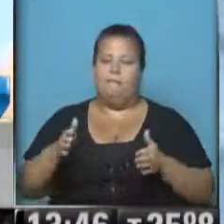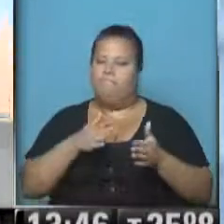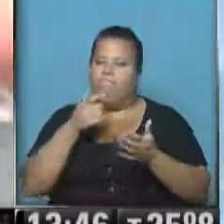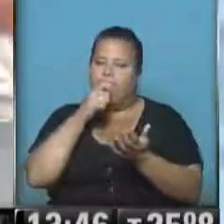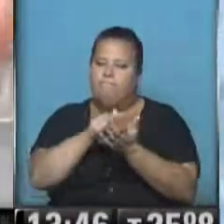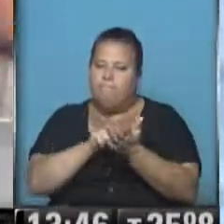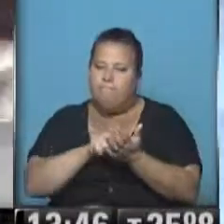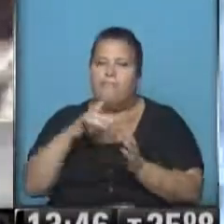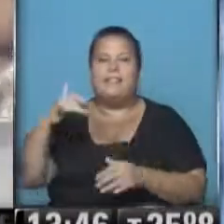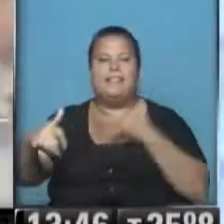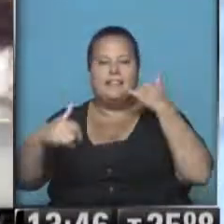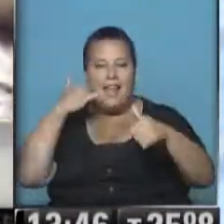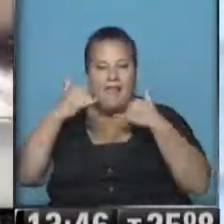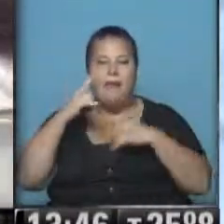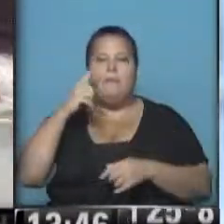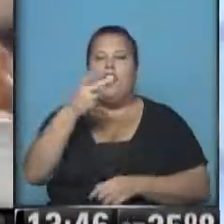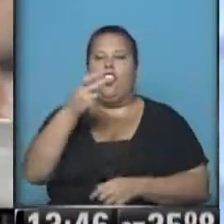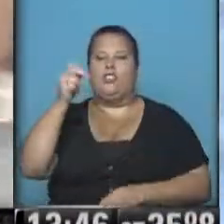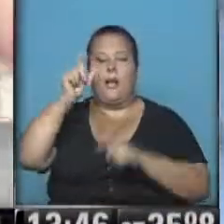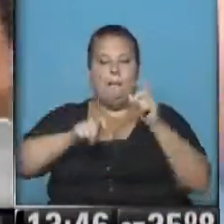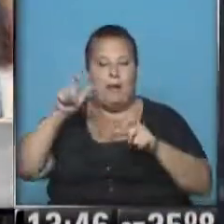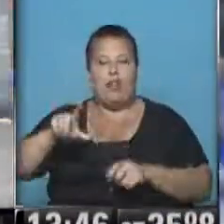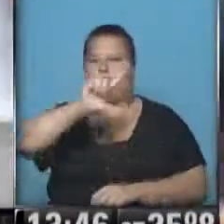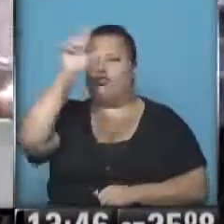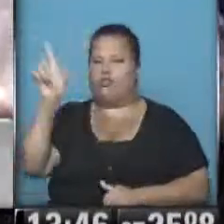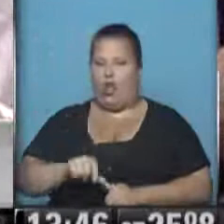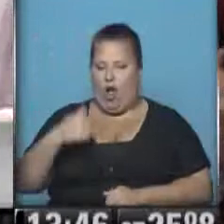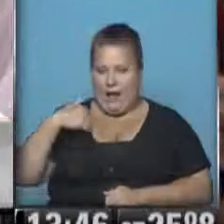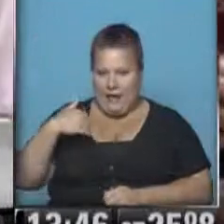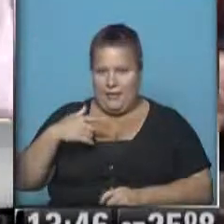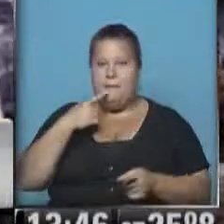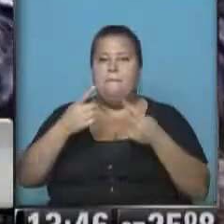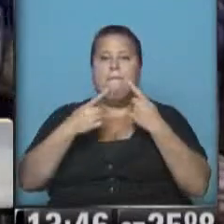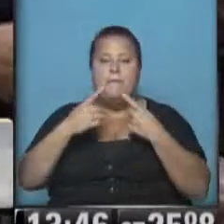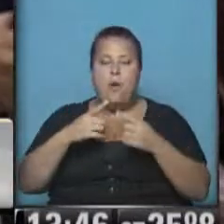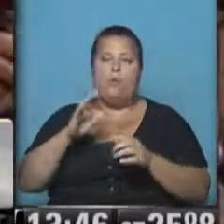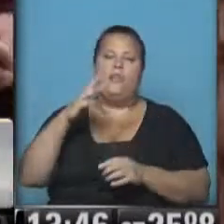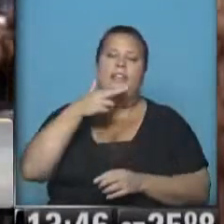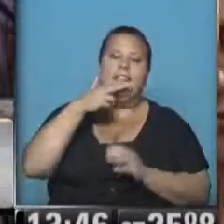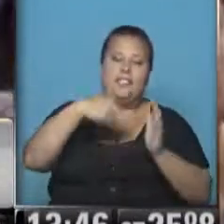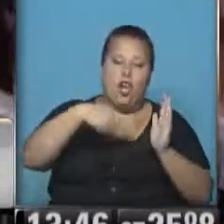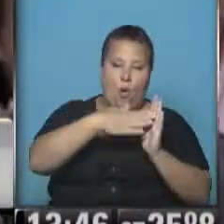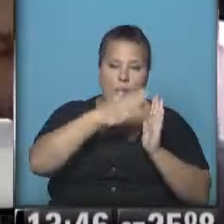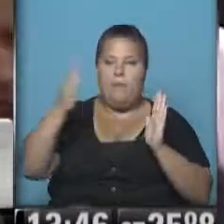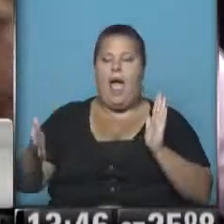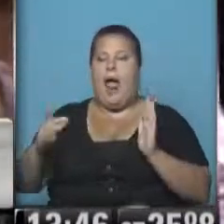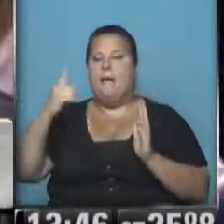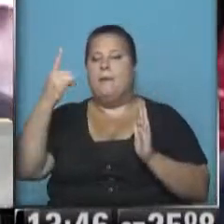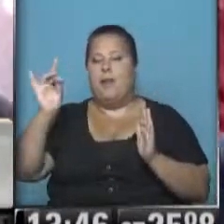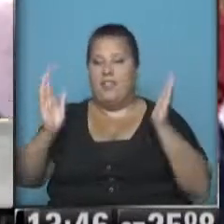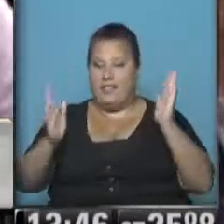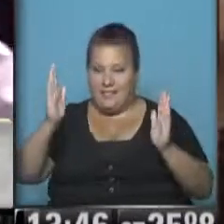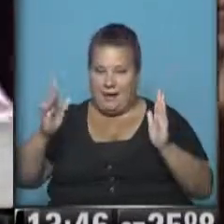de manera telefónica a 1200 personas en todo el país consultadas entre el 17 de noviembre y el 1 de